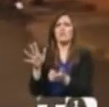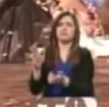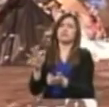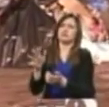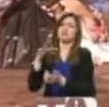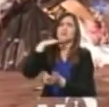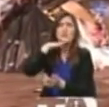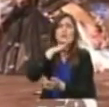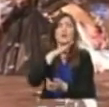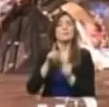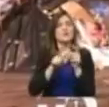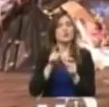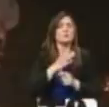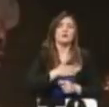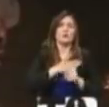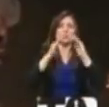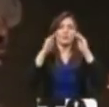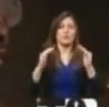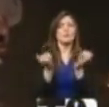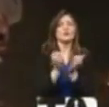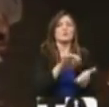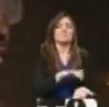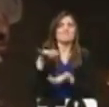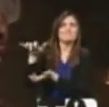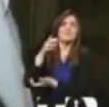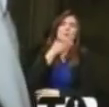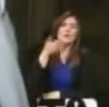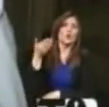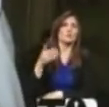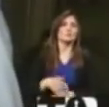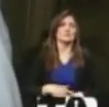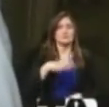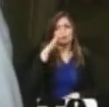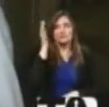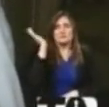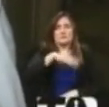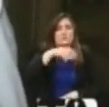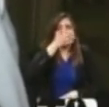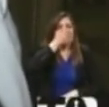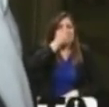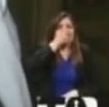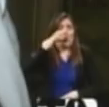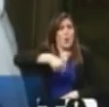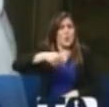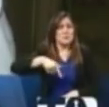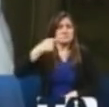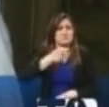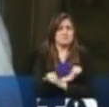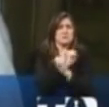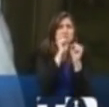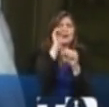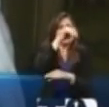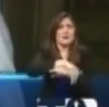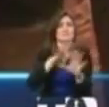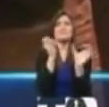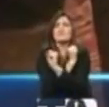prefieren que estos aparatos sean retirados. Huele como qué, y no es solo hoy día, va a la mañana, en la